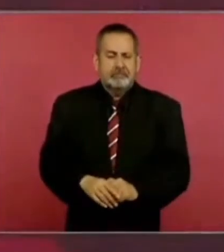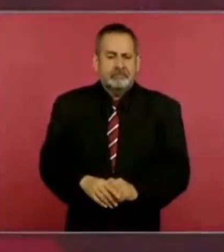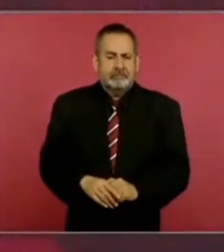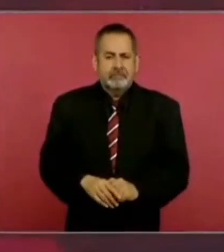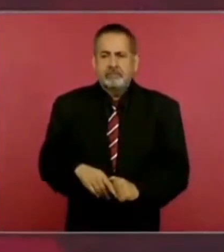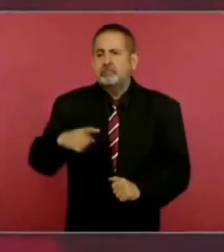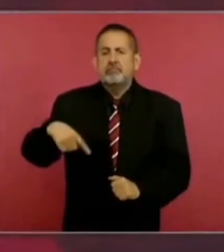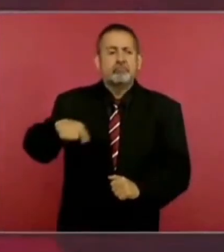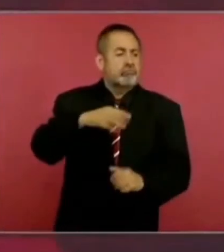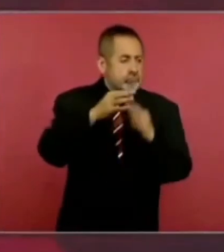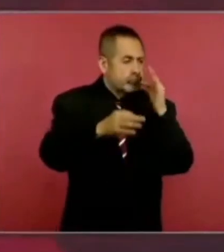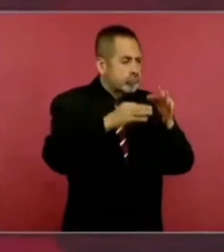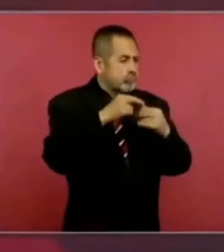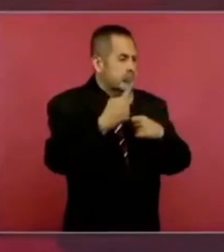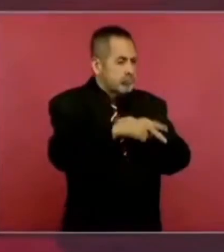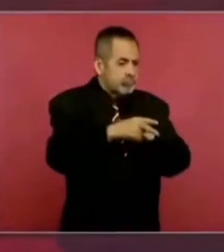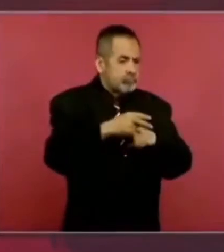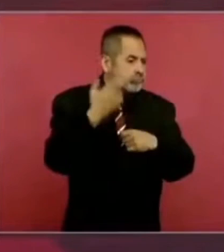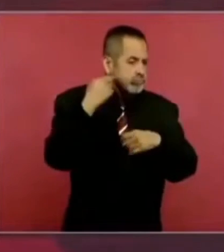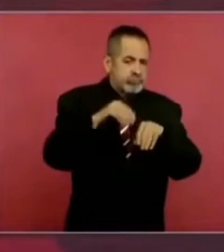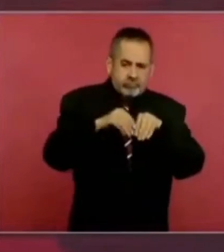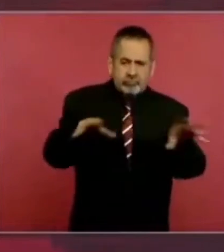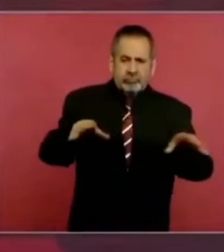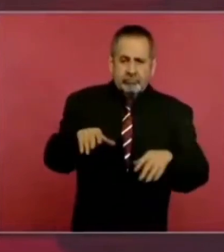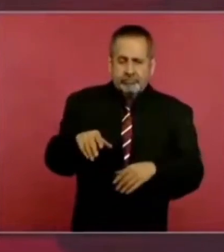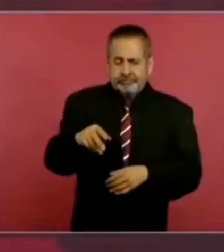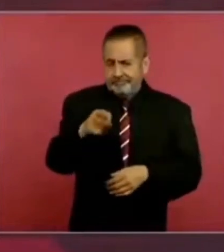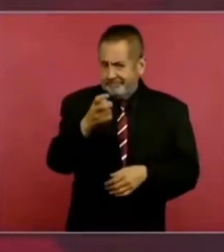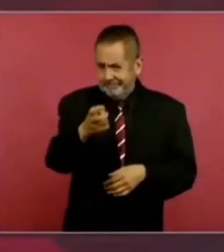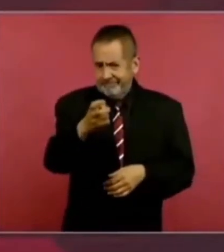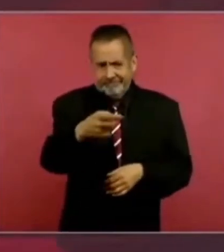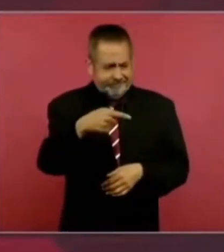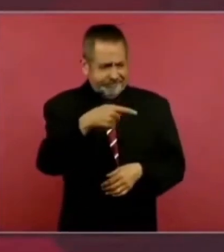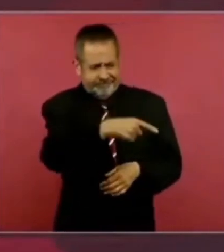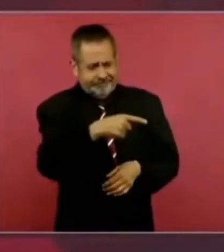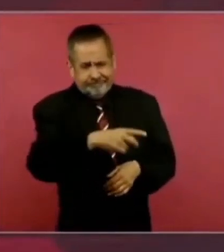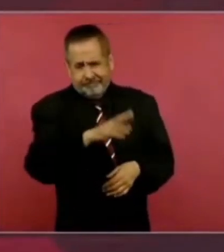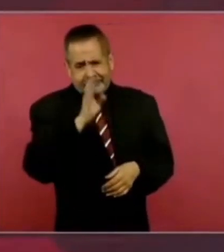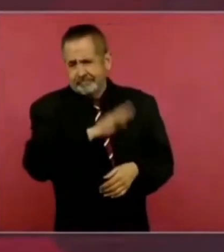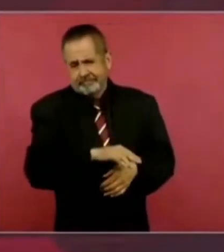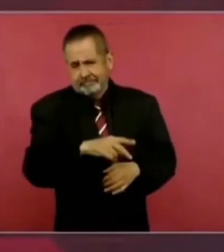en los medios. Por eso hacen mucho daño.